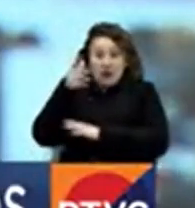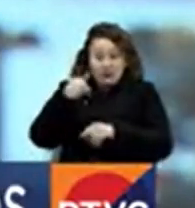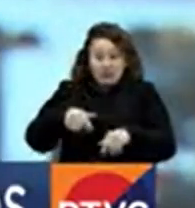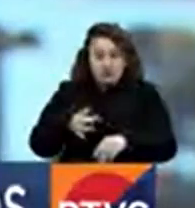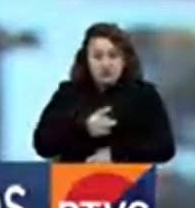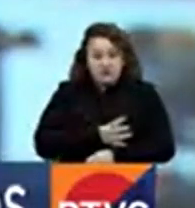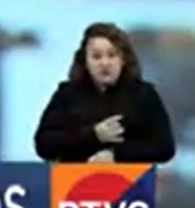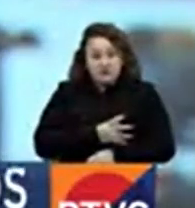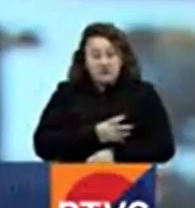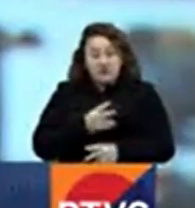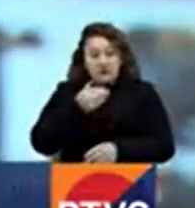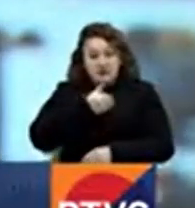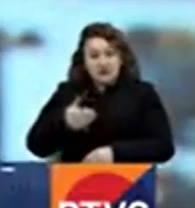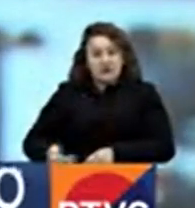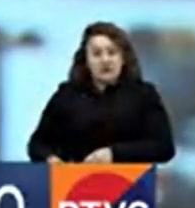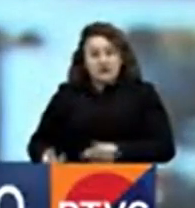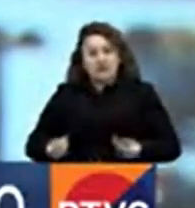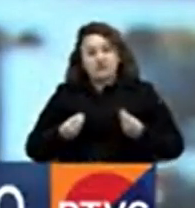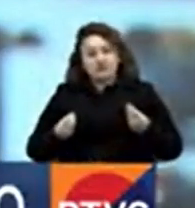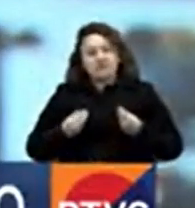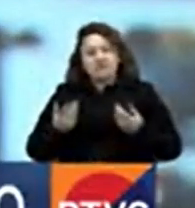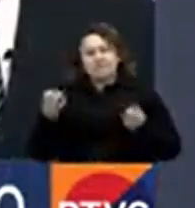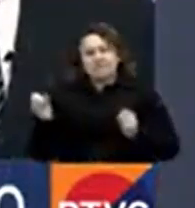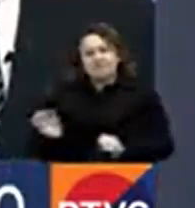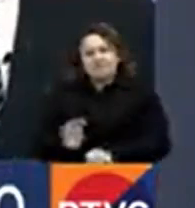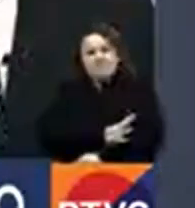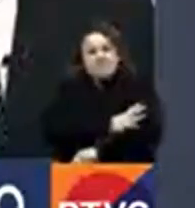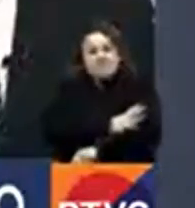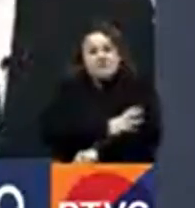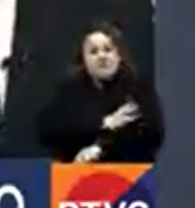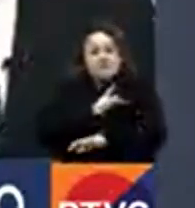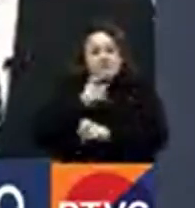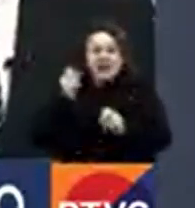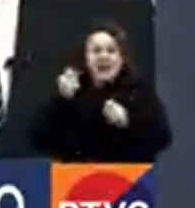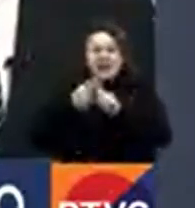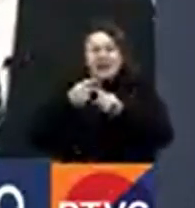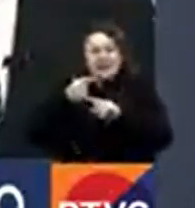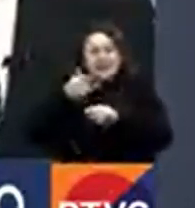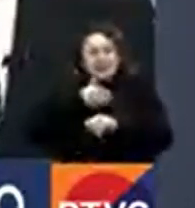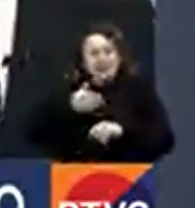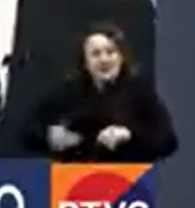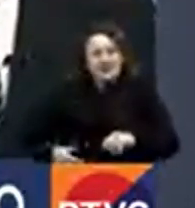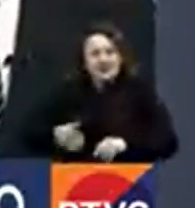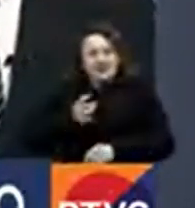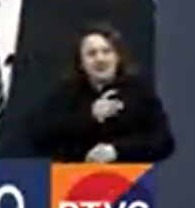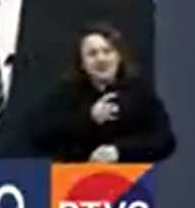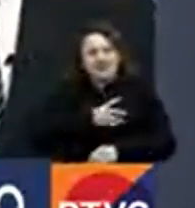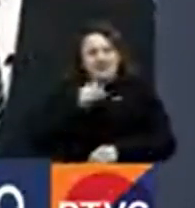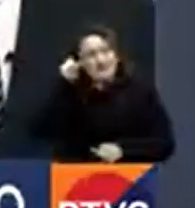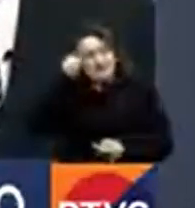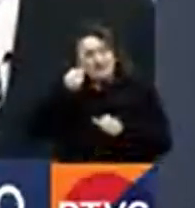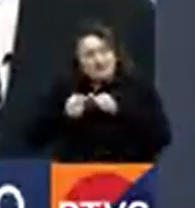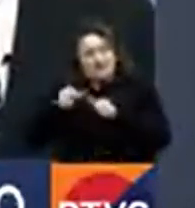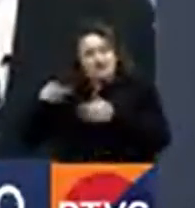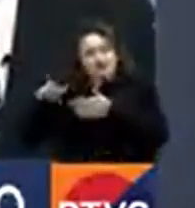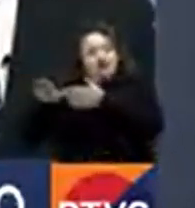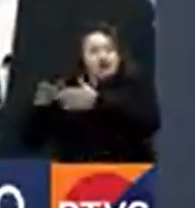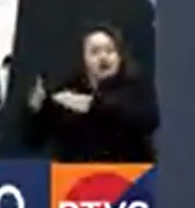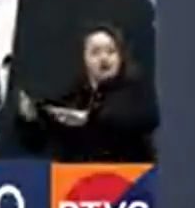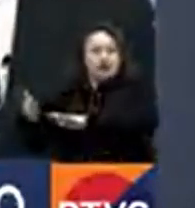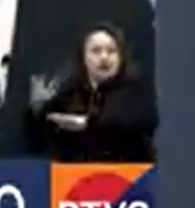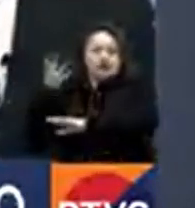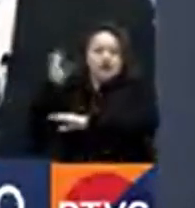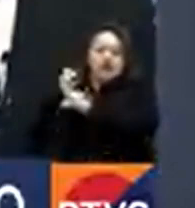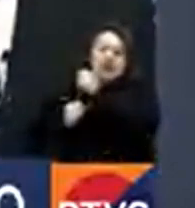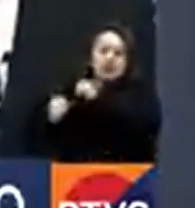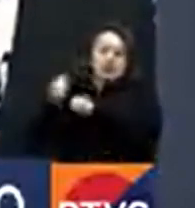Petro vivió un emotivo momento cuando recordó al expresidente chileno Salvador Allende, quien murió durante un golpe de Estado hace 50